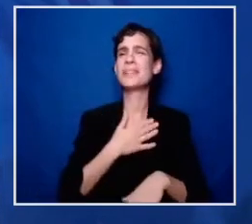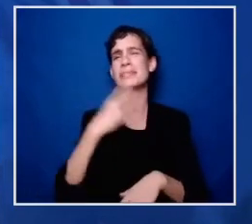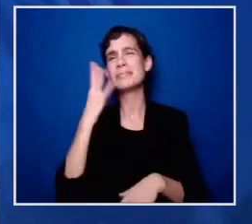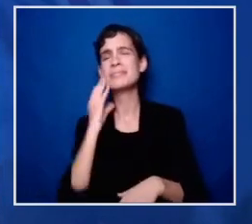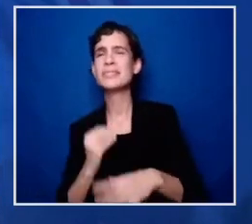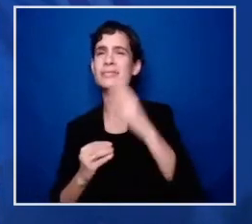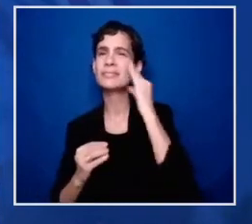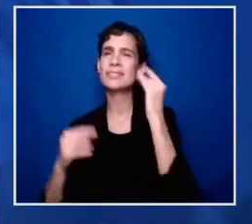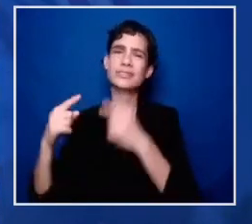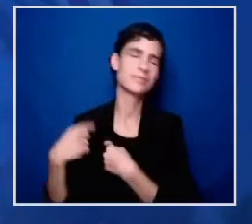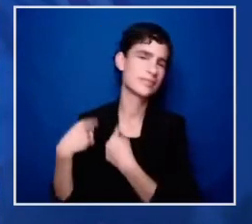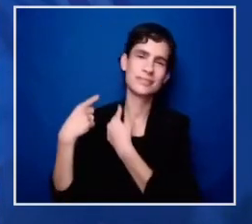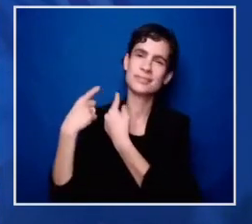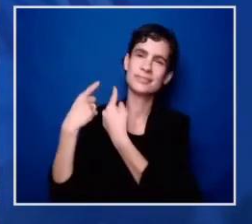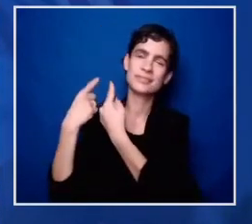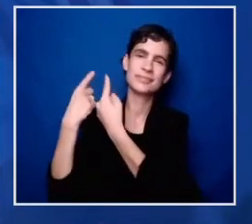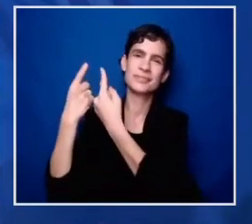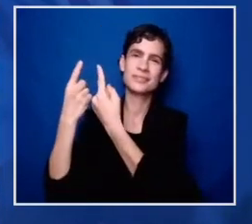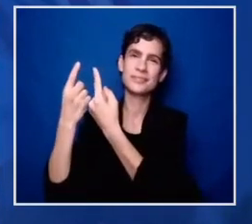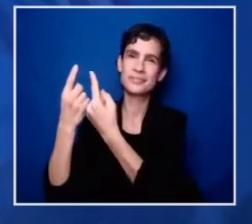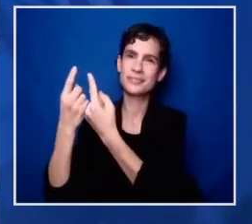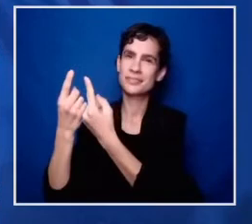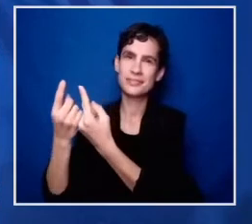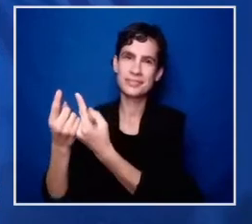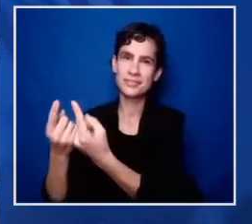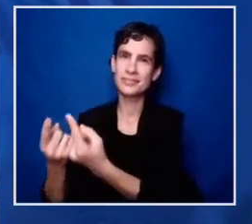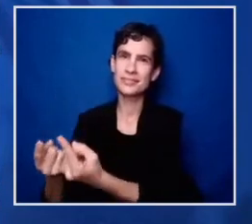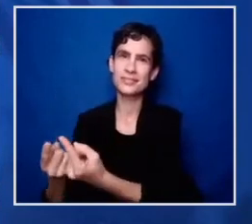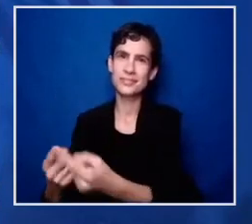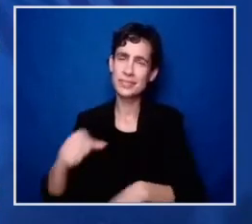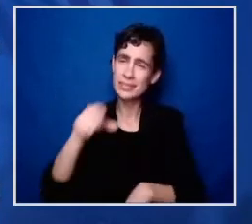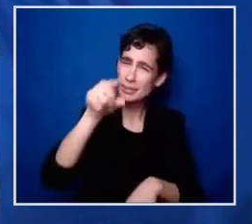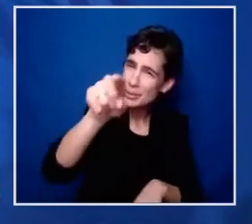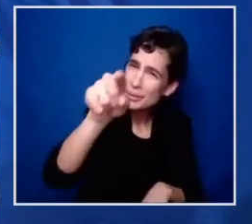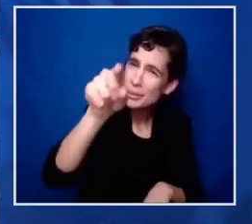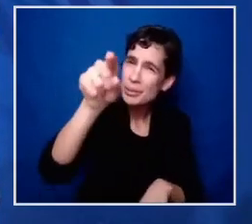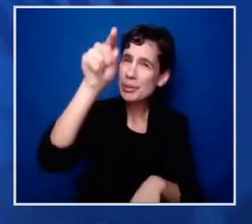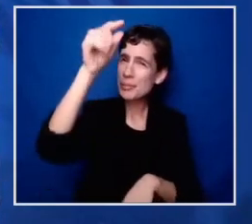que quedé casi al borde de la